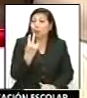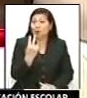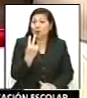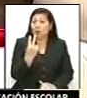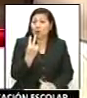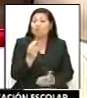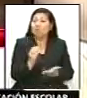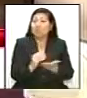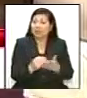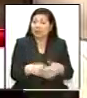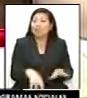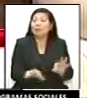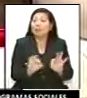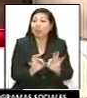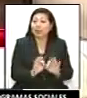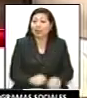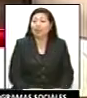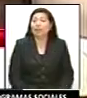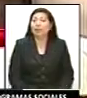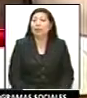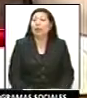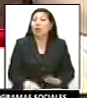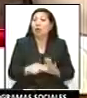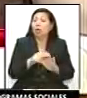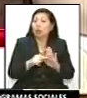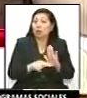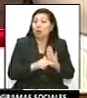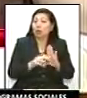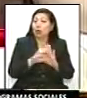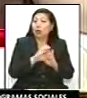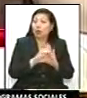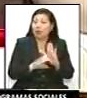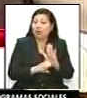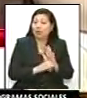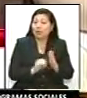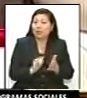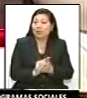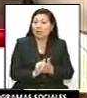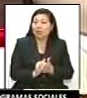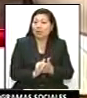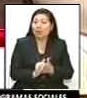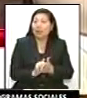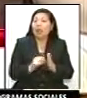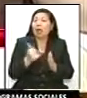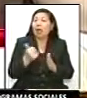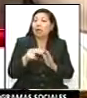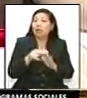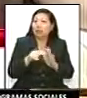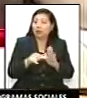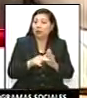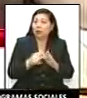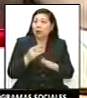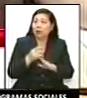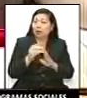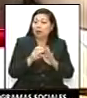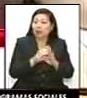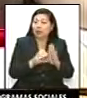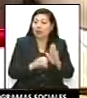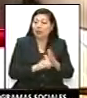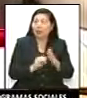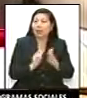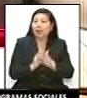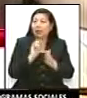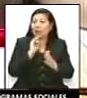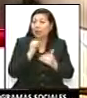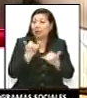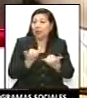ámbitos muy concretos, el de la normalidad constitucional y el de la anormalidad constitucional. Estamos